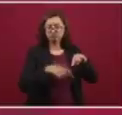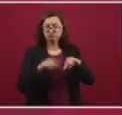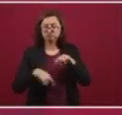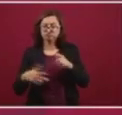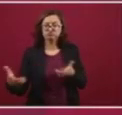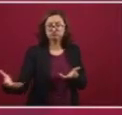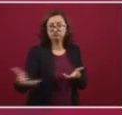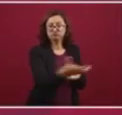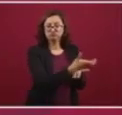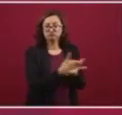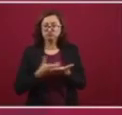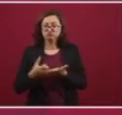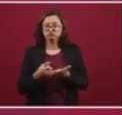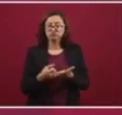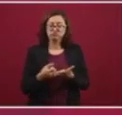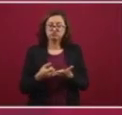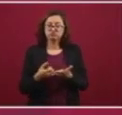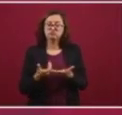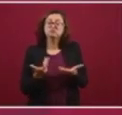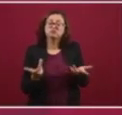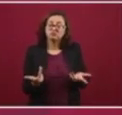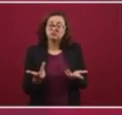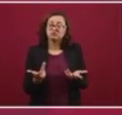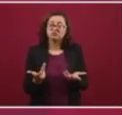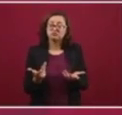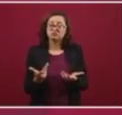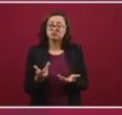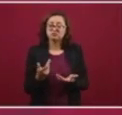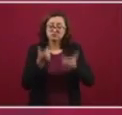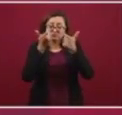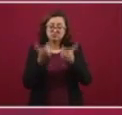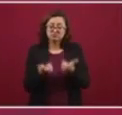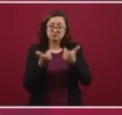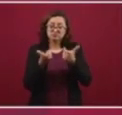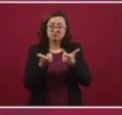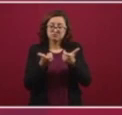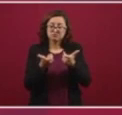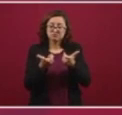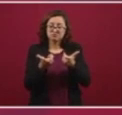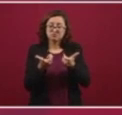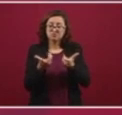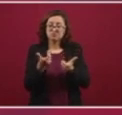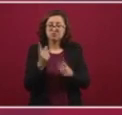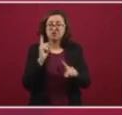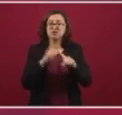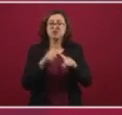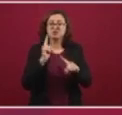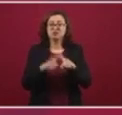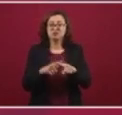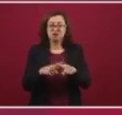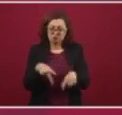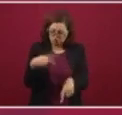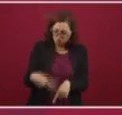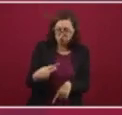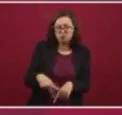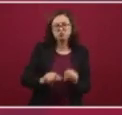es un asunto de justicia, esos recursos, esos bienes, le corresponden a México